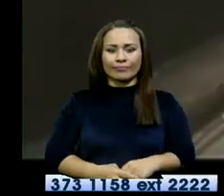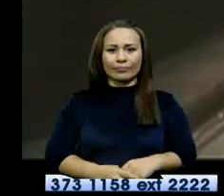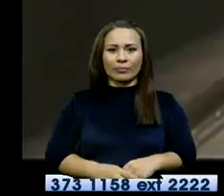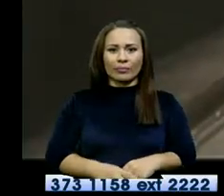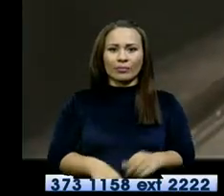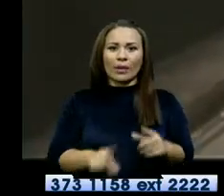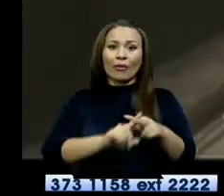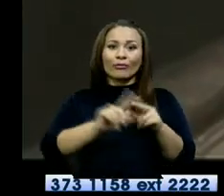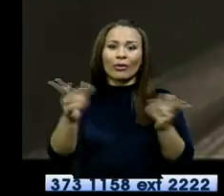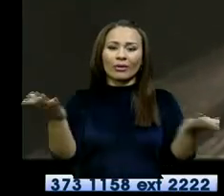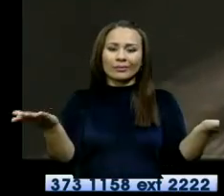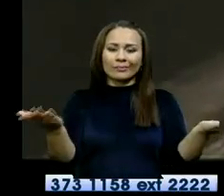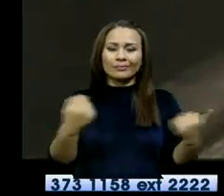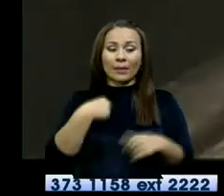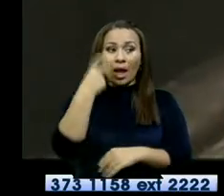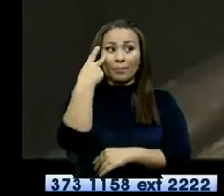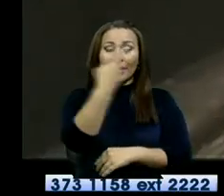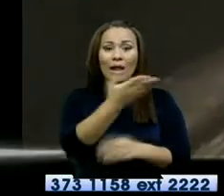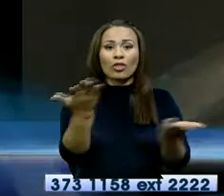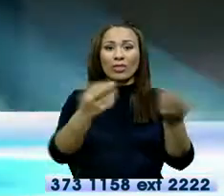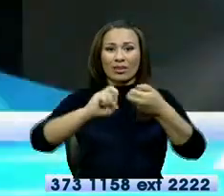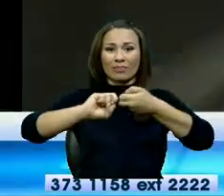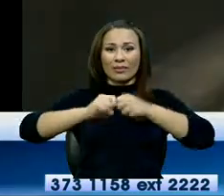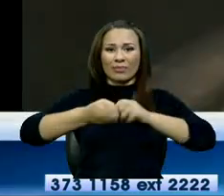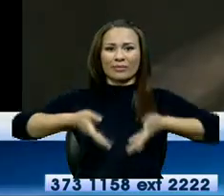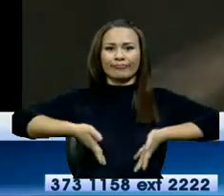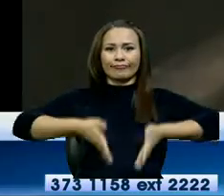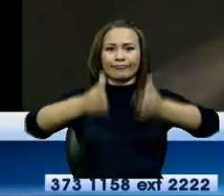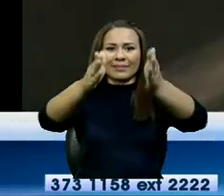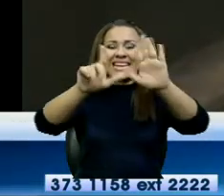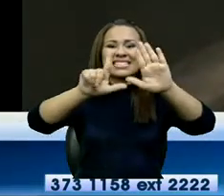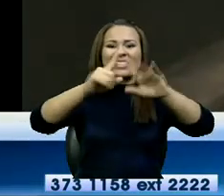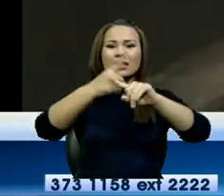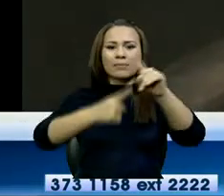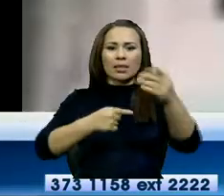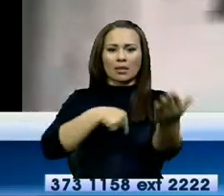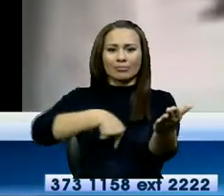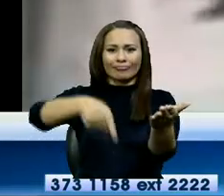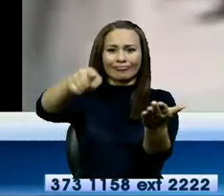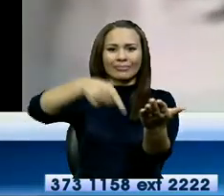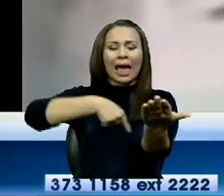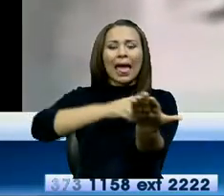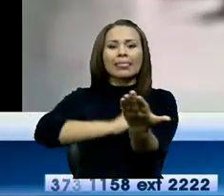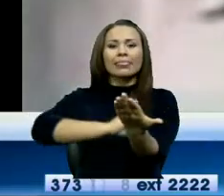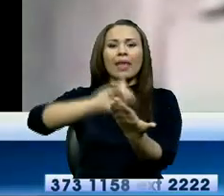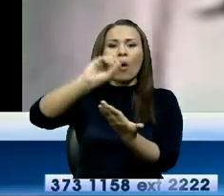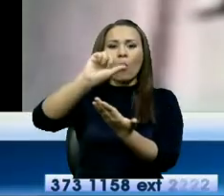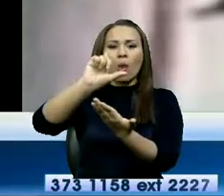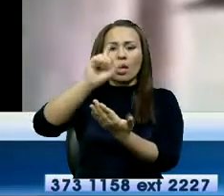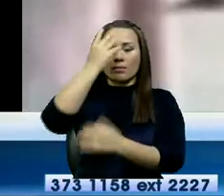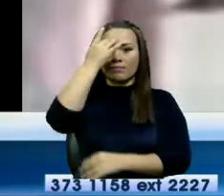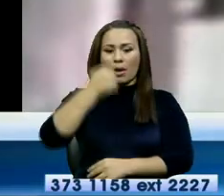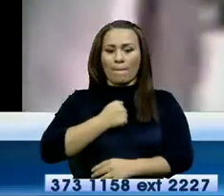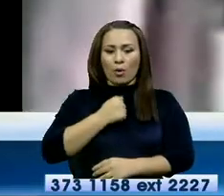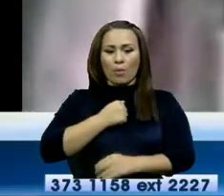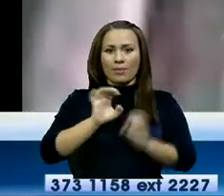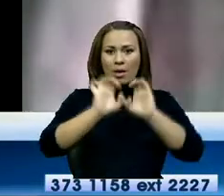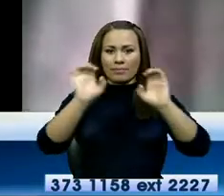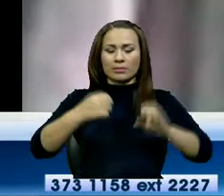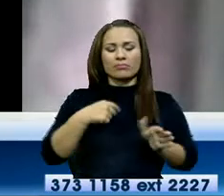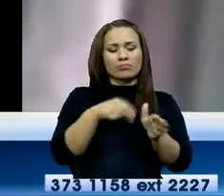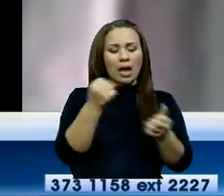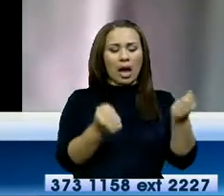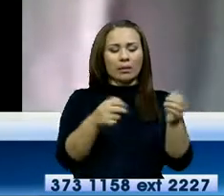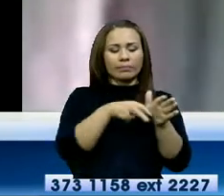El hecho se registró en el kilómetro 7.5 de la vía Daule, cuando el propietario de una empresa se bajó de este vehículo y dos